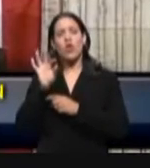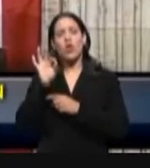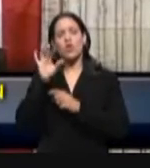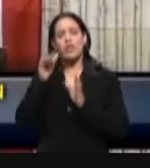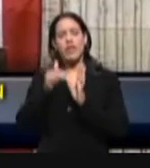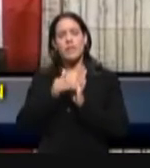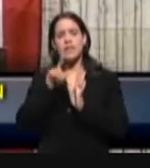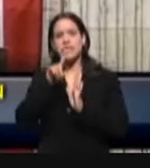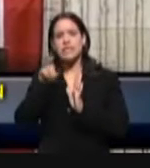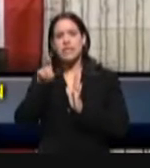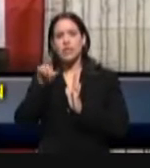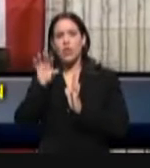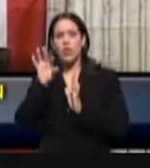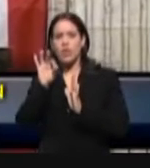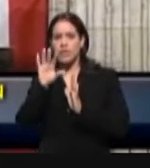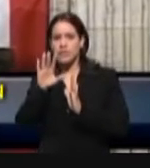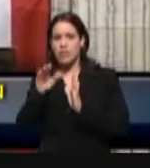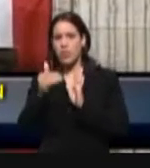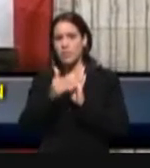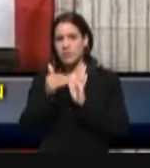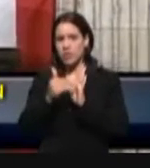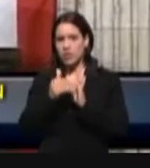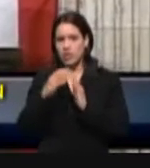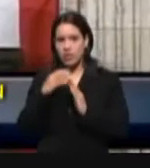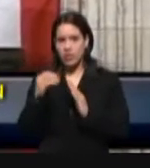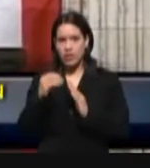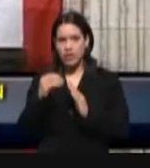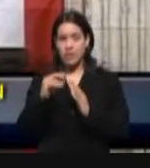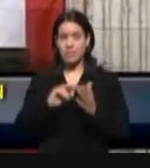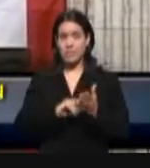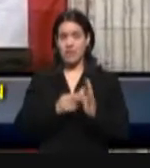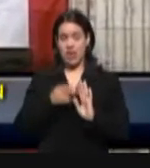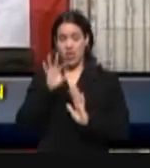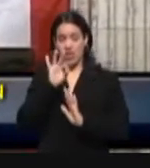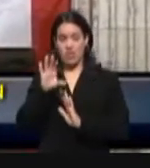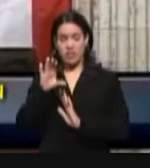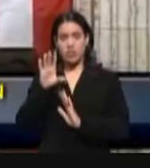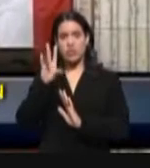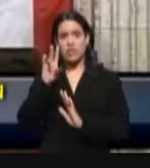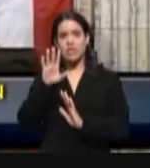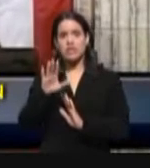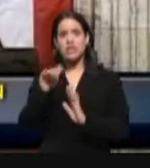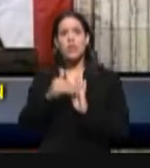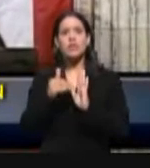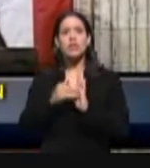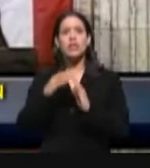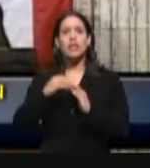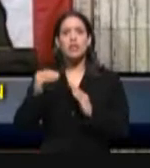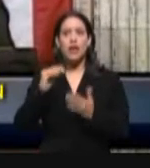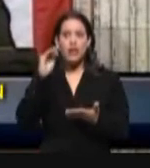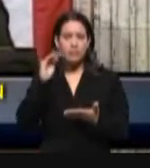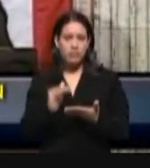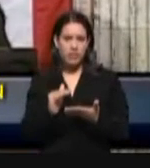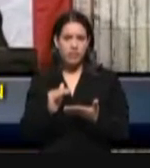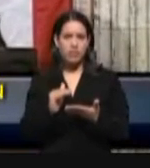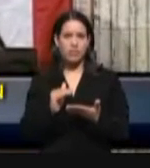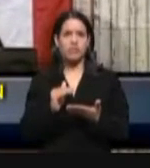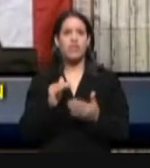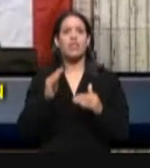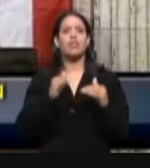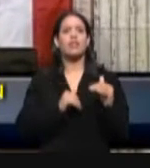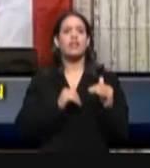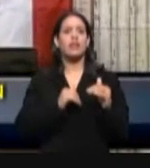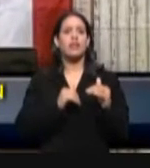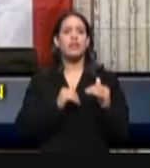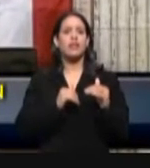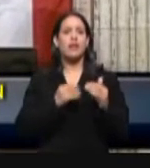millones de dólares. Eso es 975 millones de dólares o 10% menor que el presupuesto